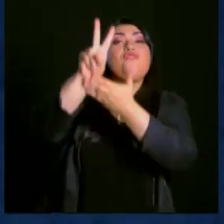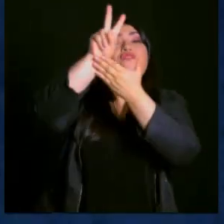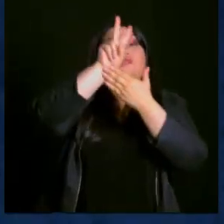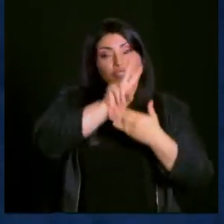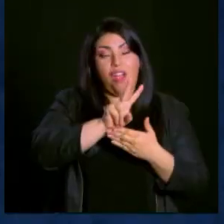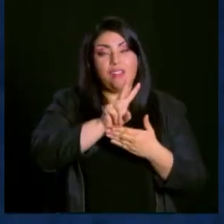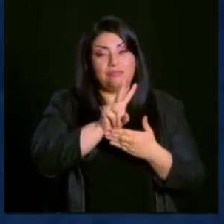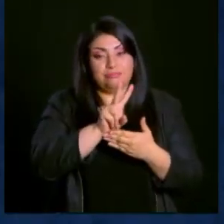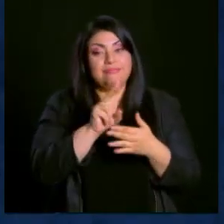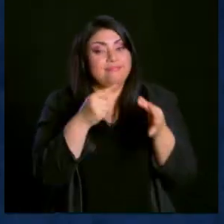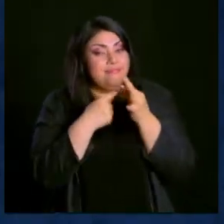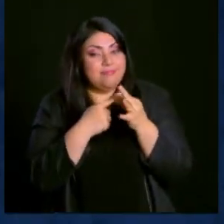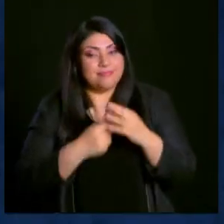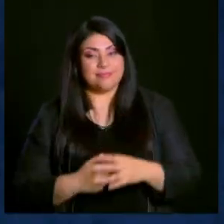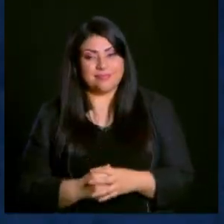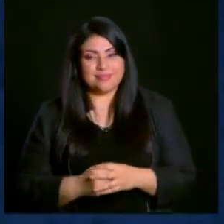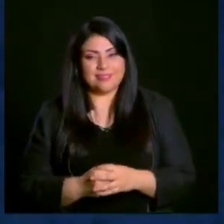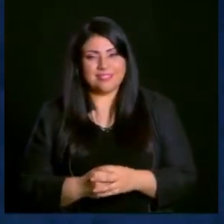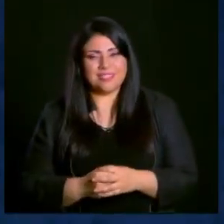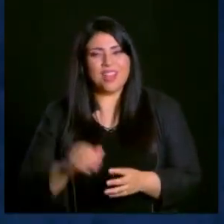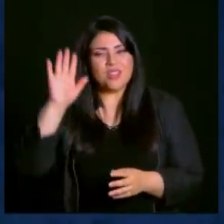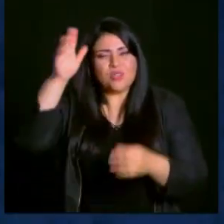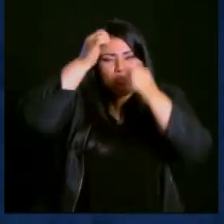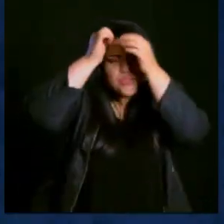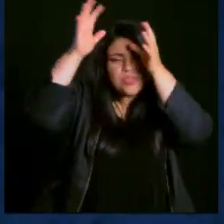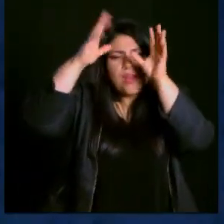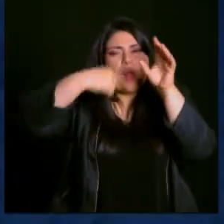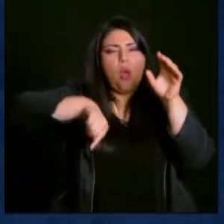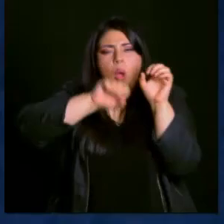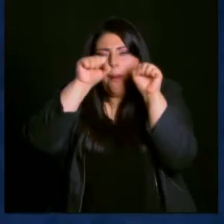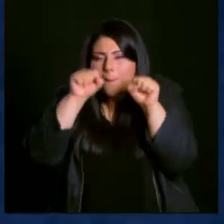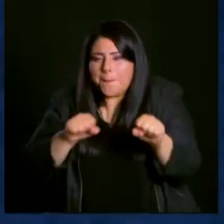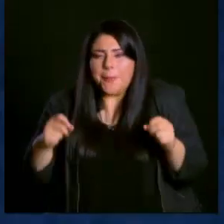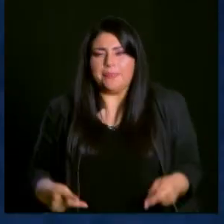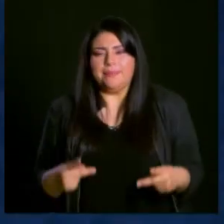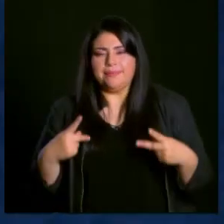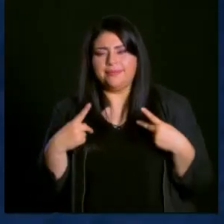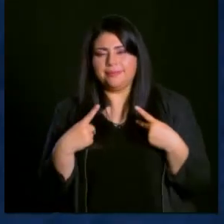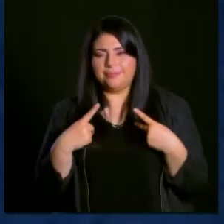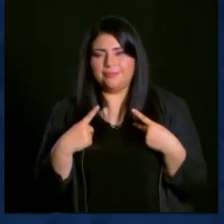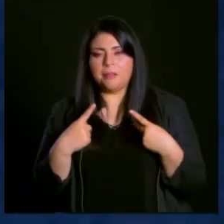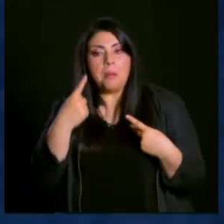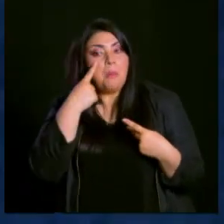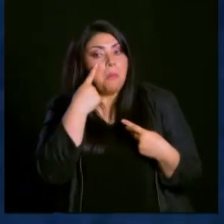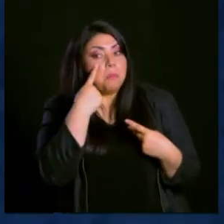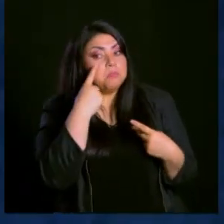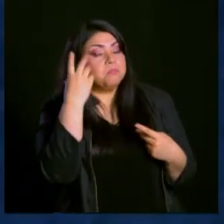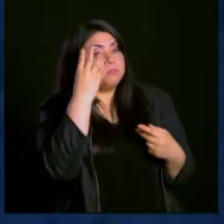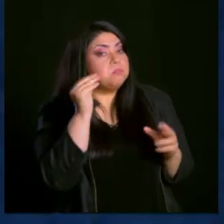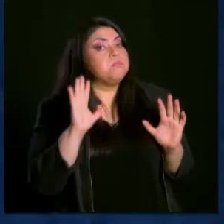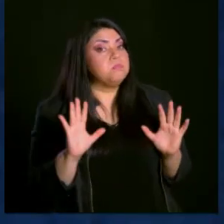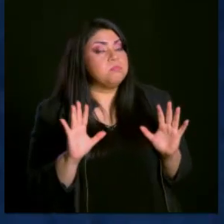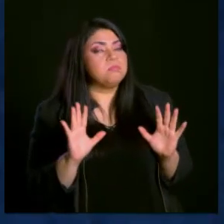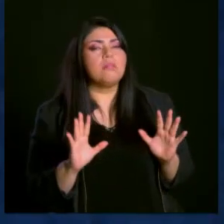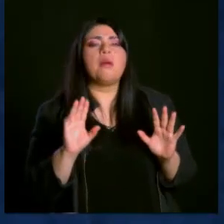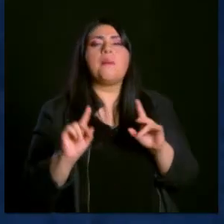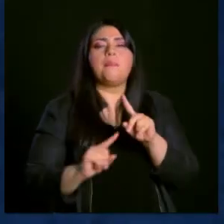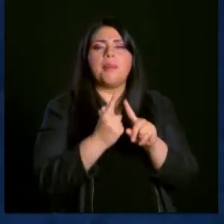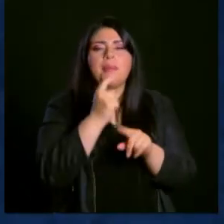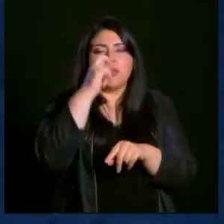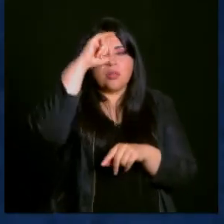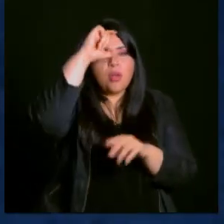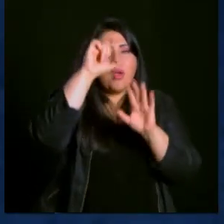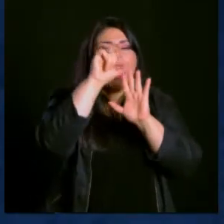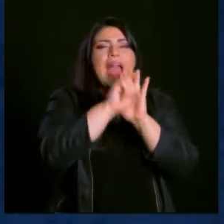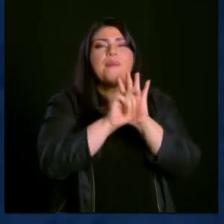su esencia su sabiduría para que la podamos vivir Mira qué interesante lo que dice primera Corintios